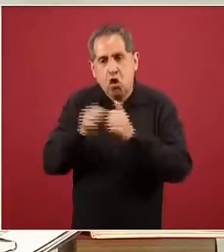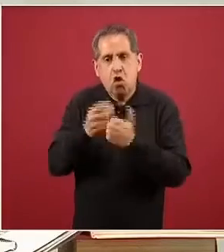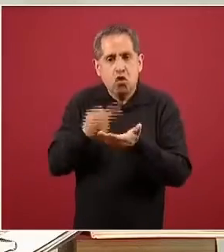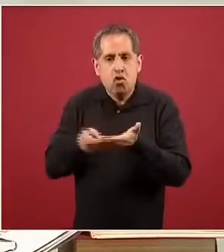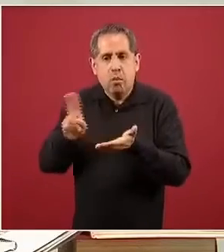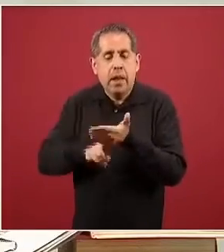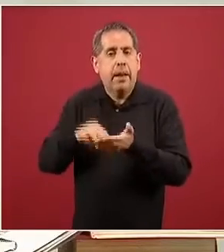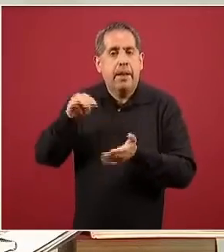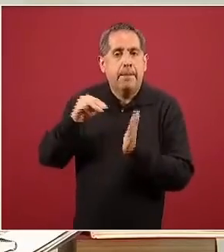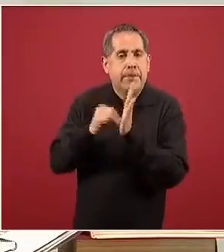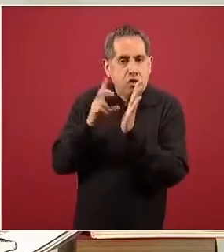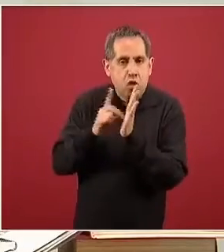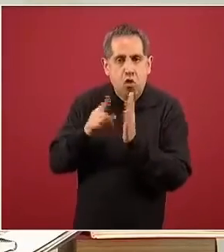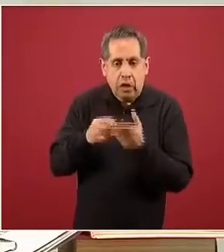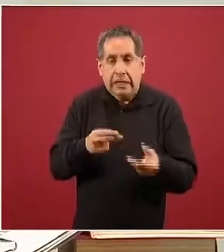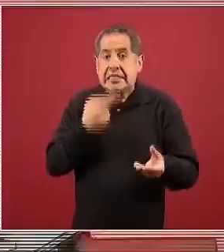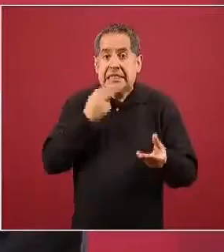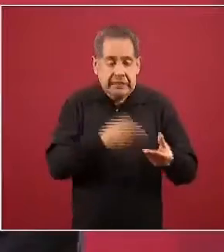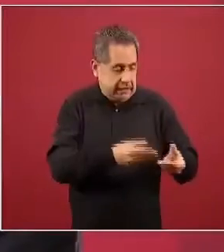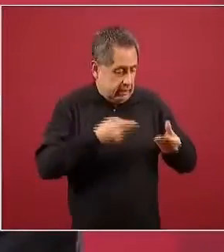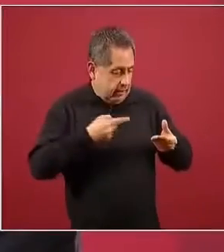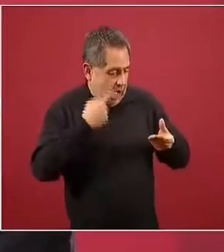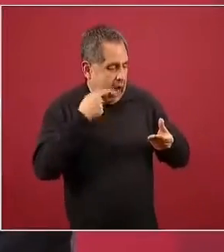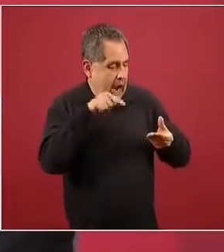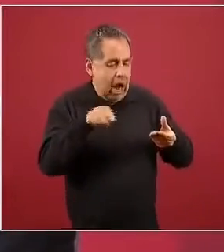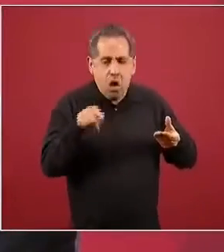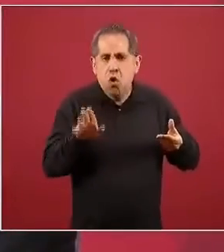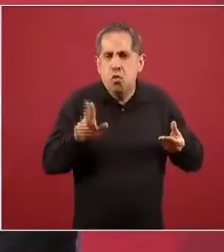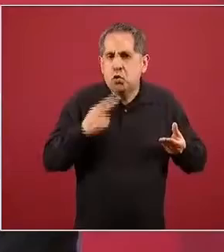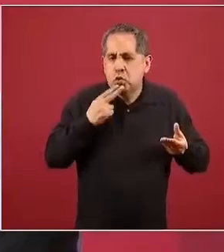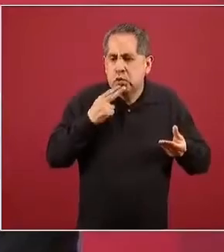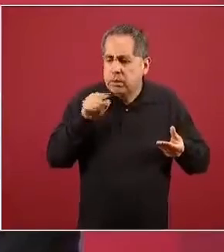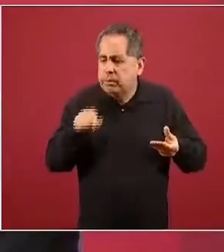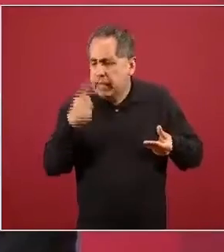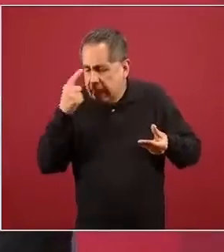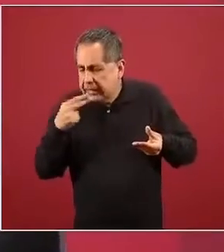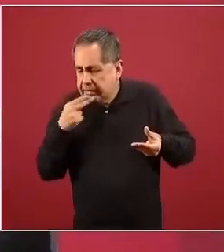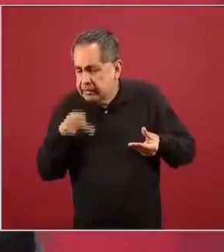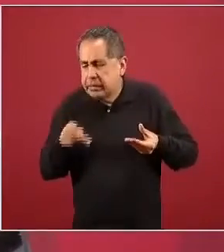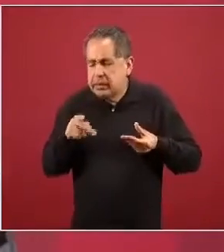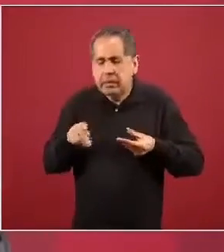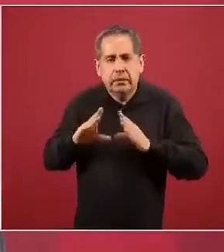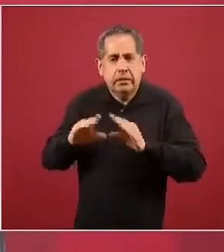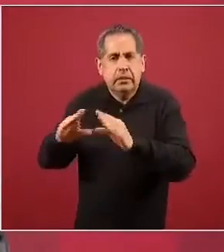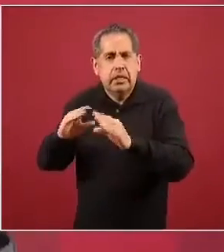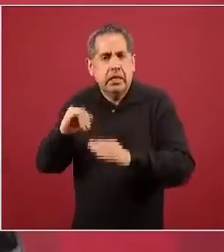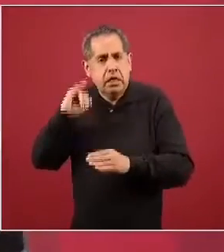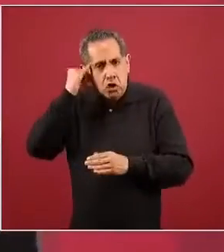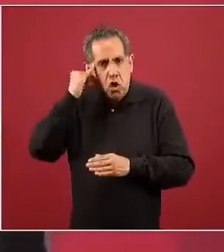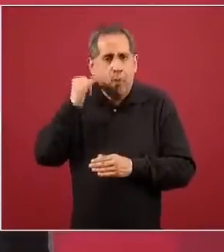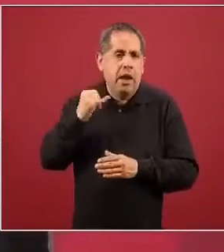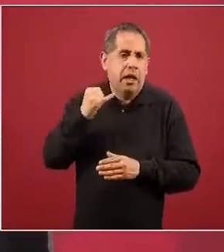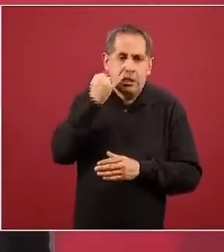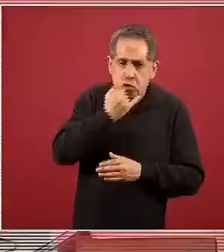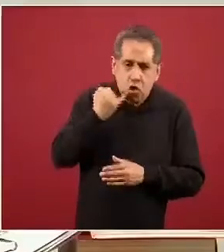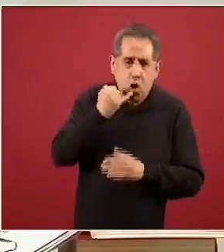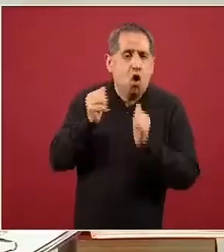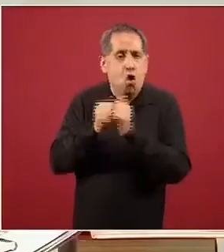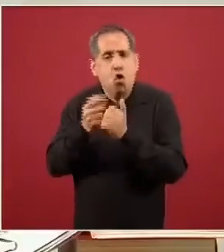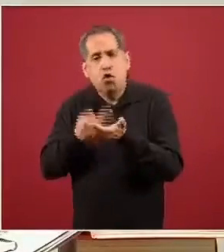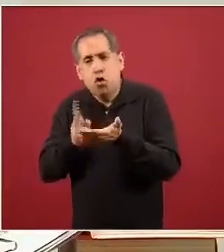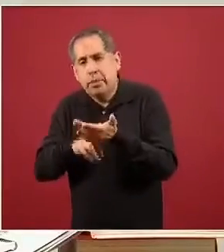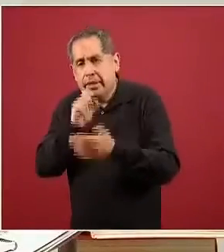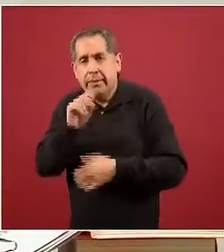de metodología que ayudan a los maestros a utilizar los propios materiales en lengua y los materiales en